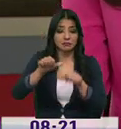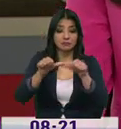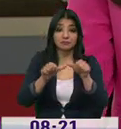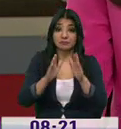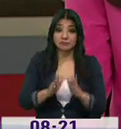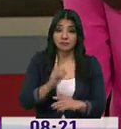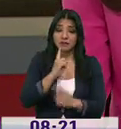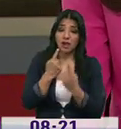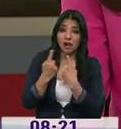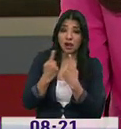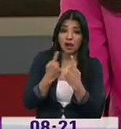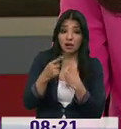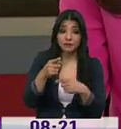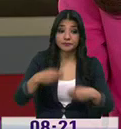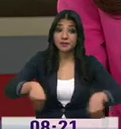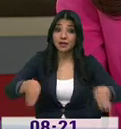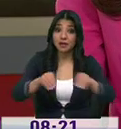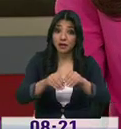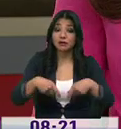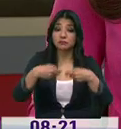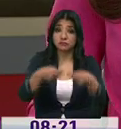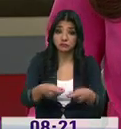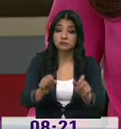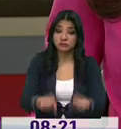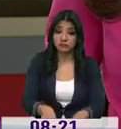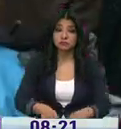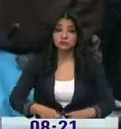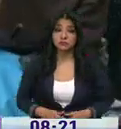conversando para que este terreno se done.